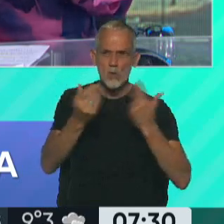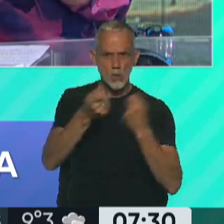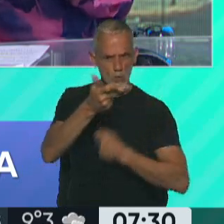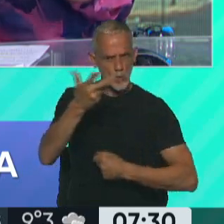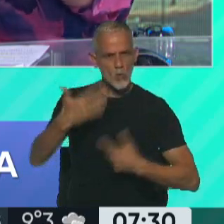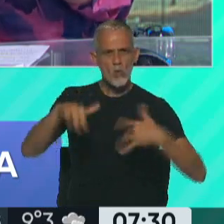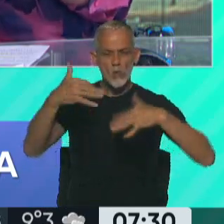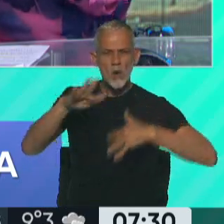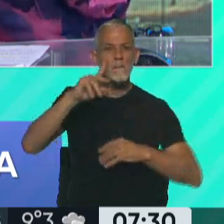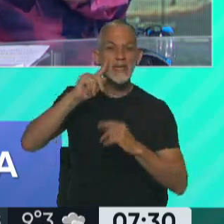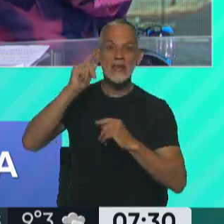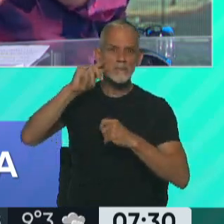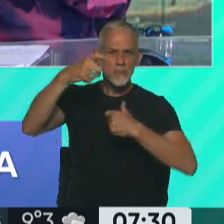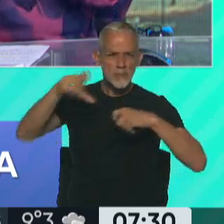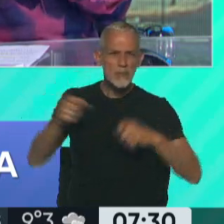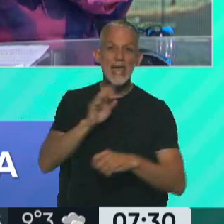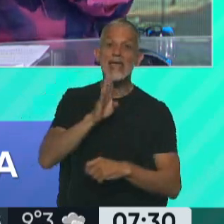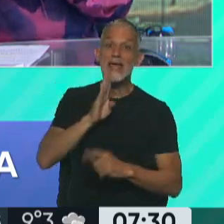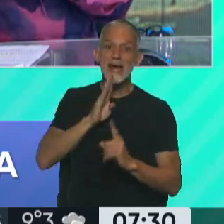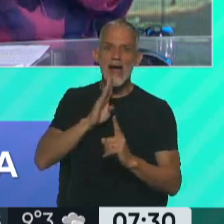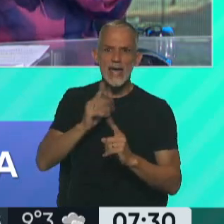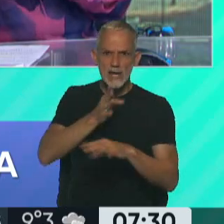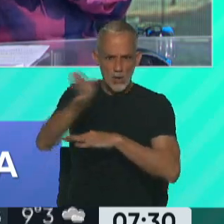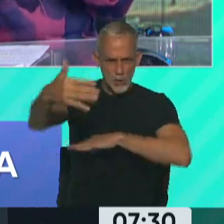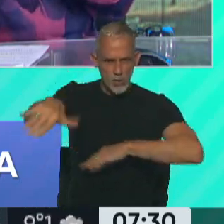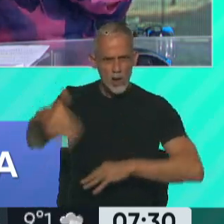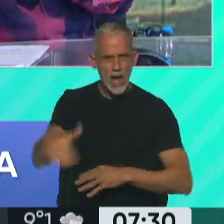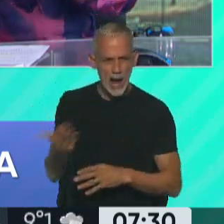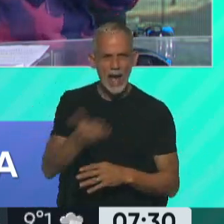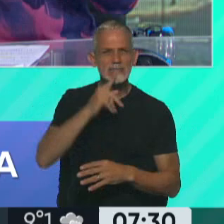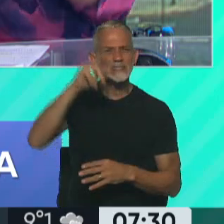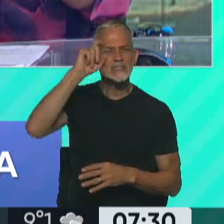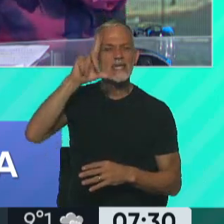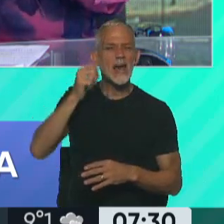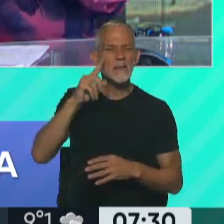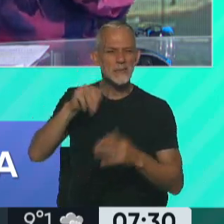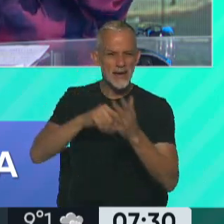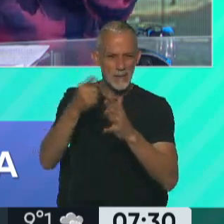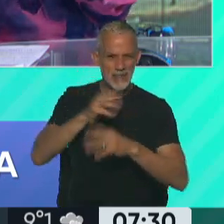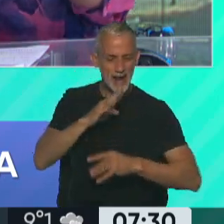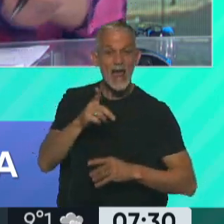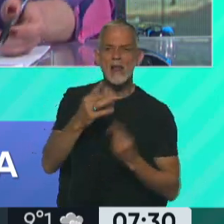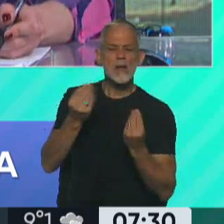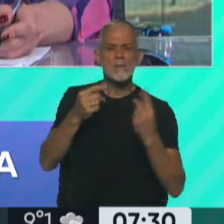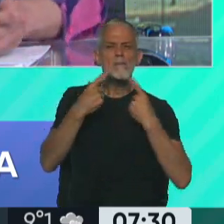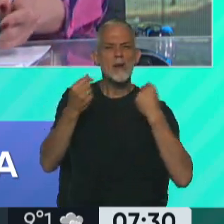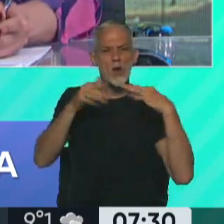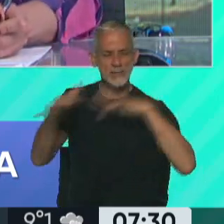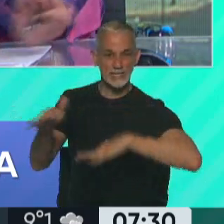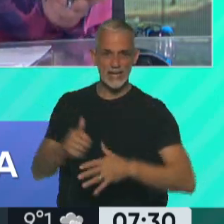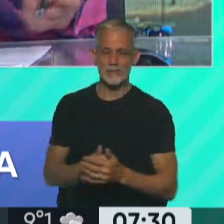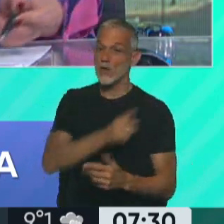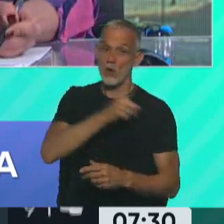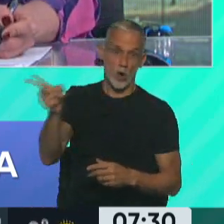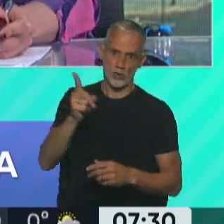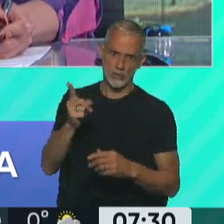decir, decenas de miles de israelíes salieron a las calles de Tel Aviv para protestar precisamente por esto. Primero en contra